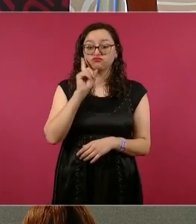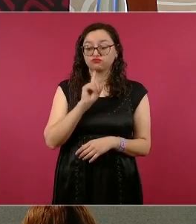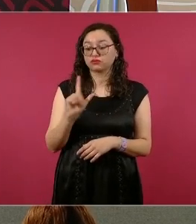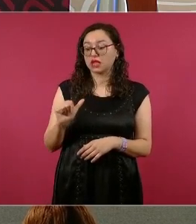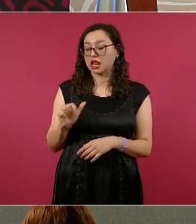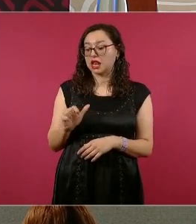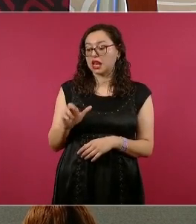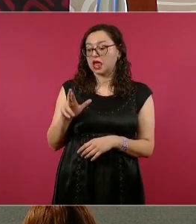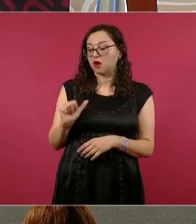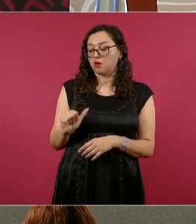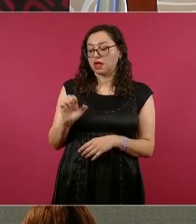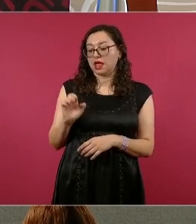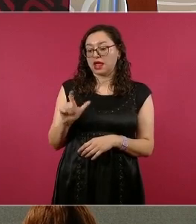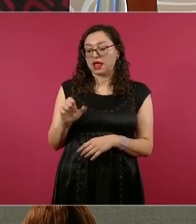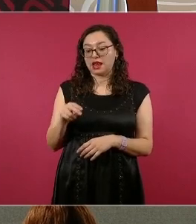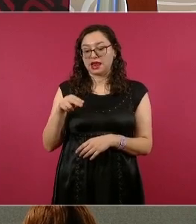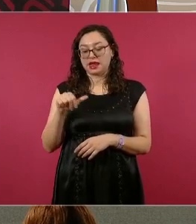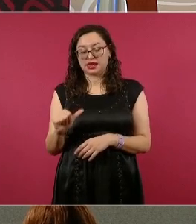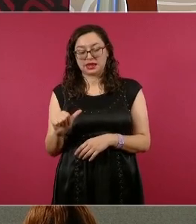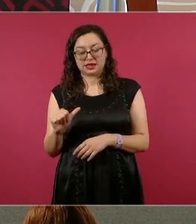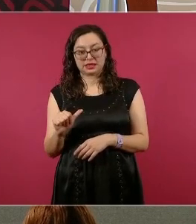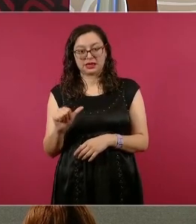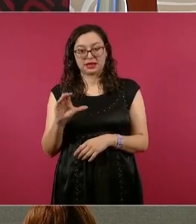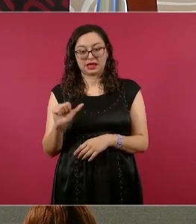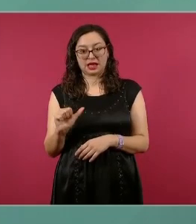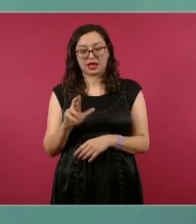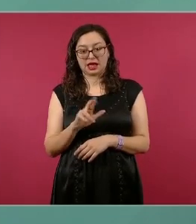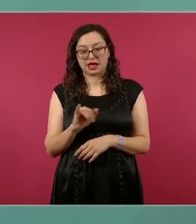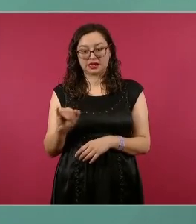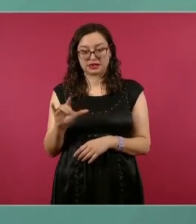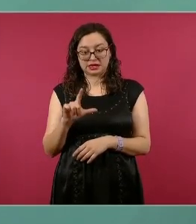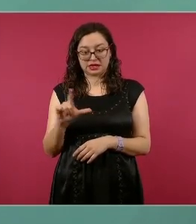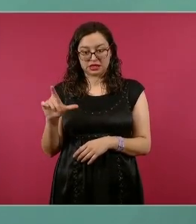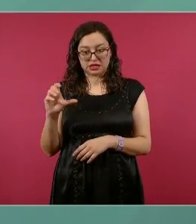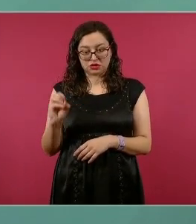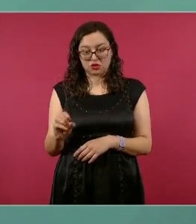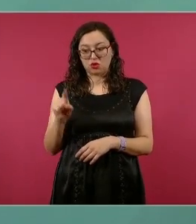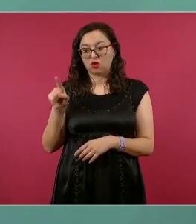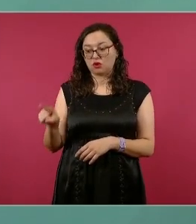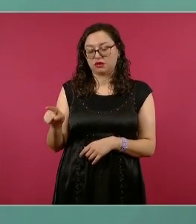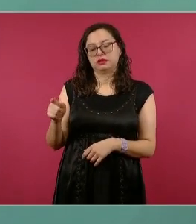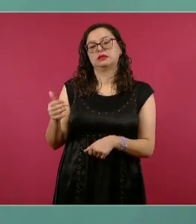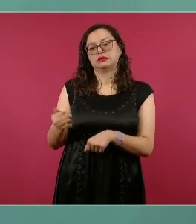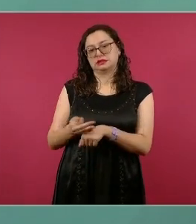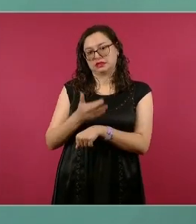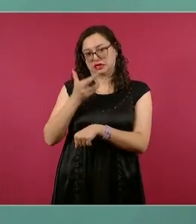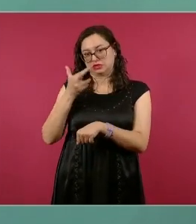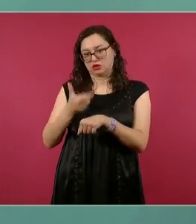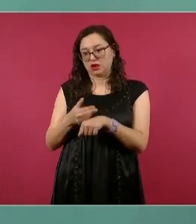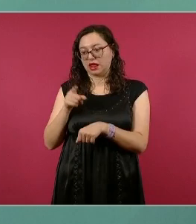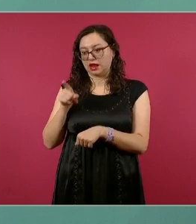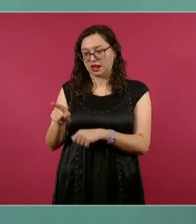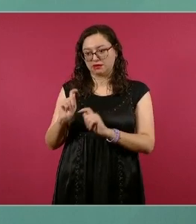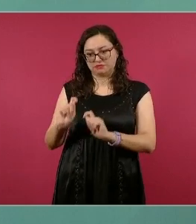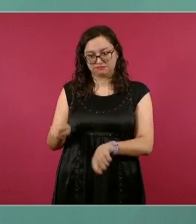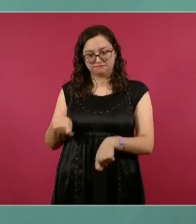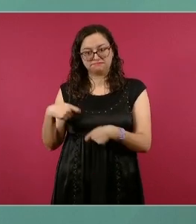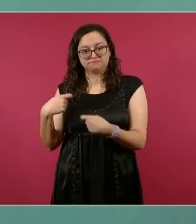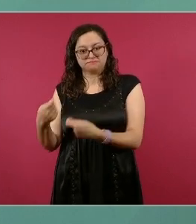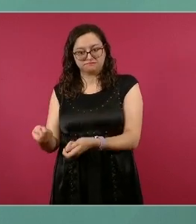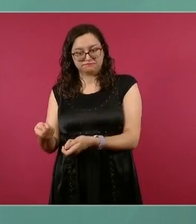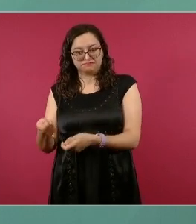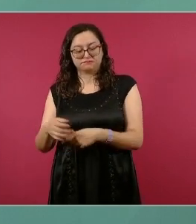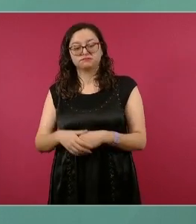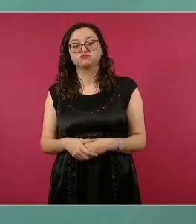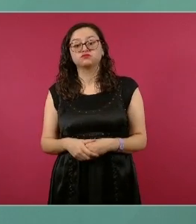Laura Elena Osornio Carrillo, que es la tesorera del comité de La Clínica es Nuestra.